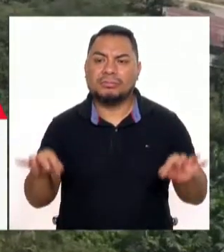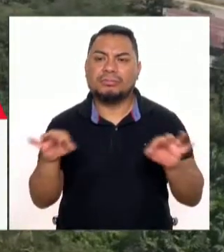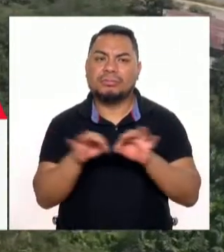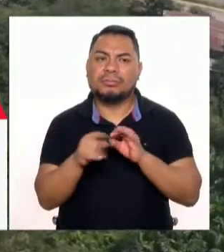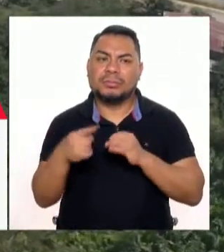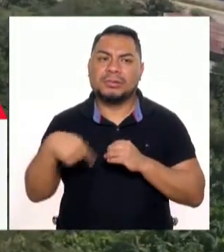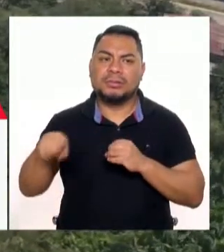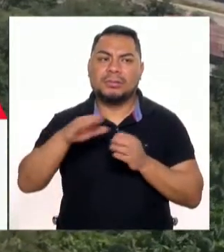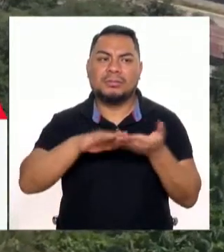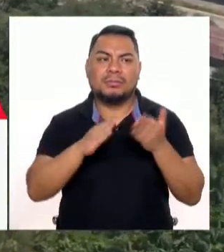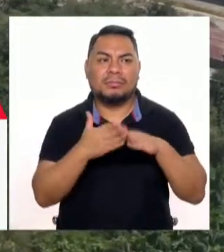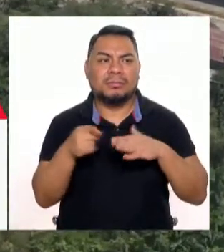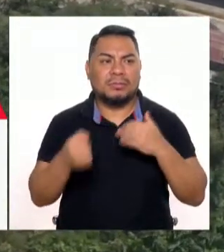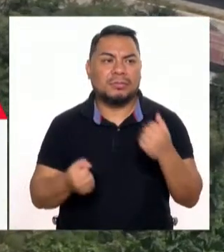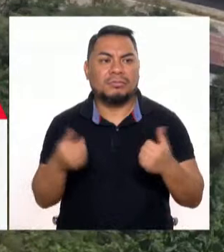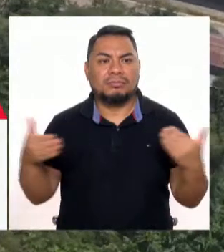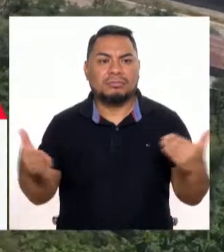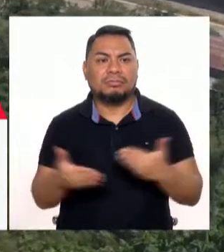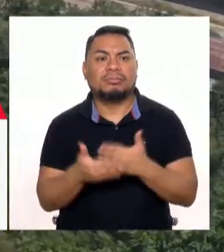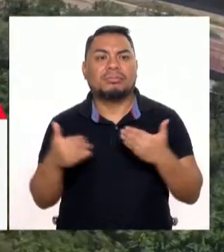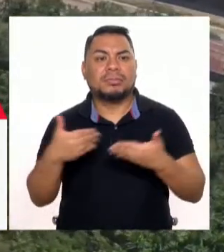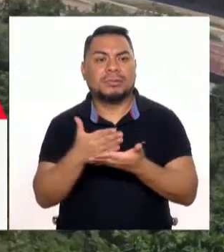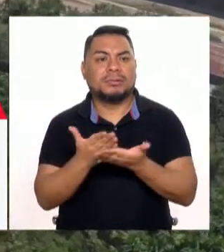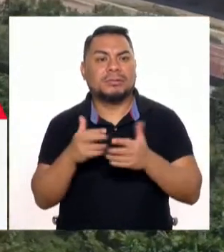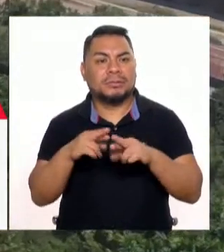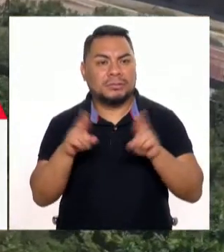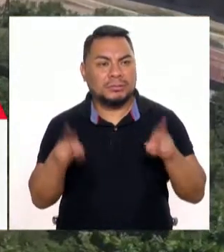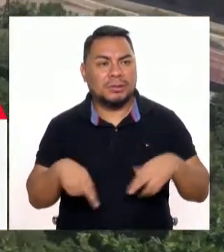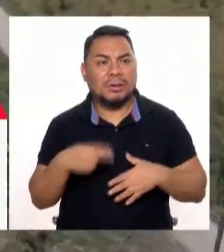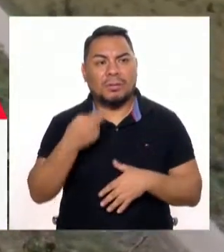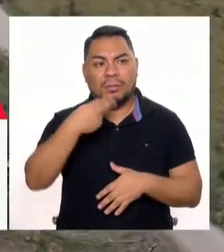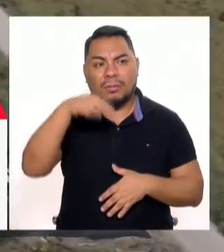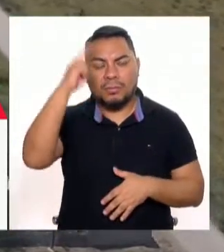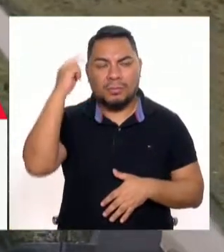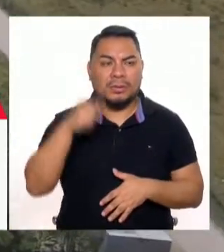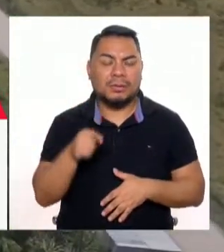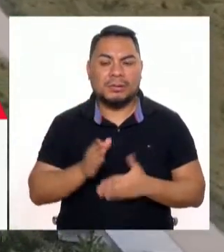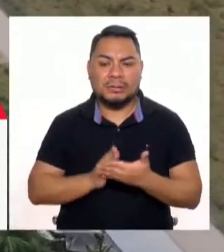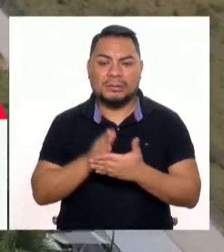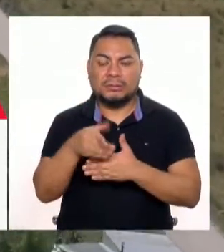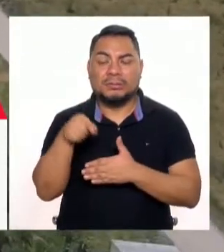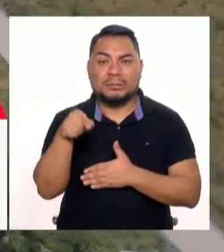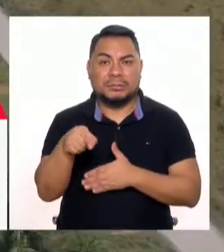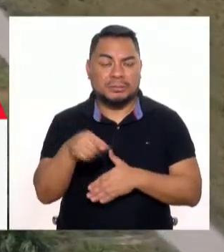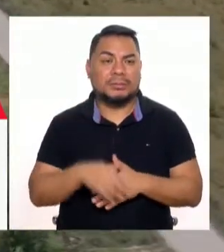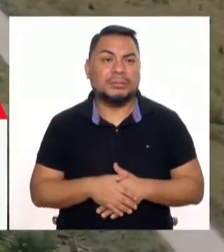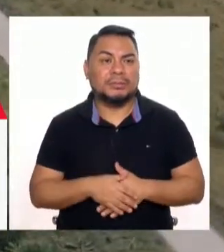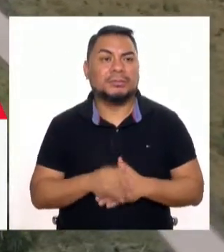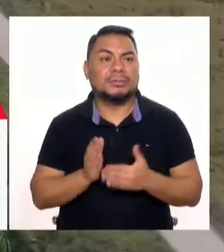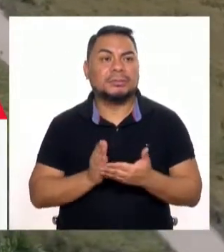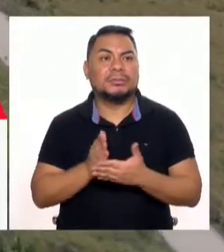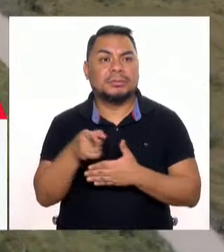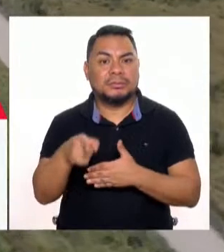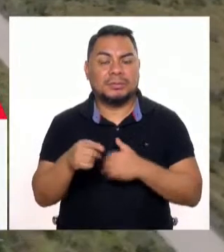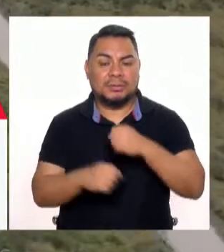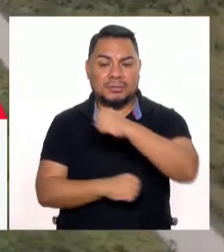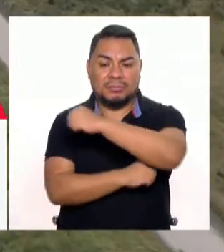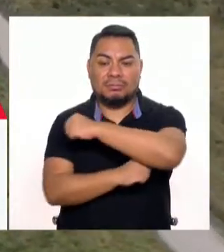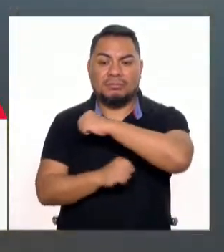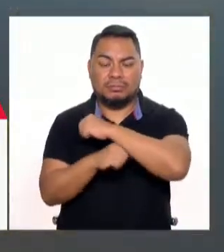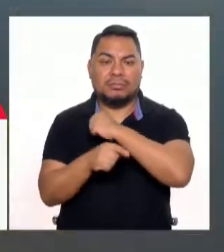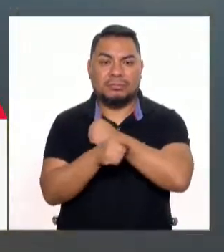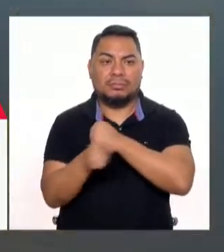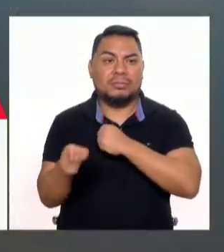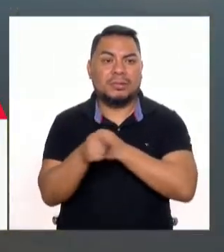los pobladores de esta parte de la región huánuco ya que a través de esta de este puente ellos